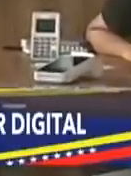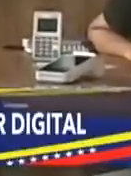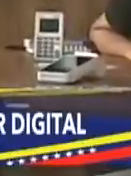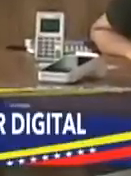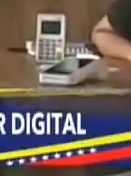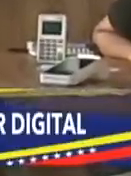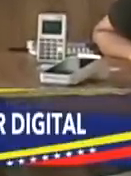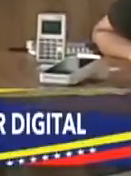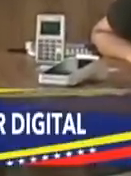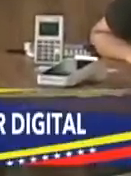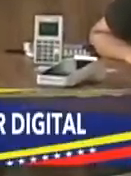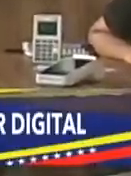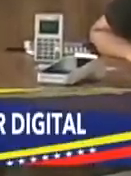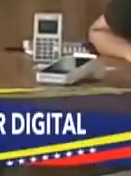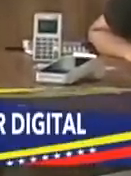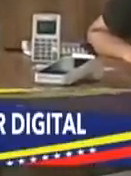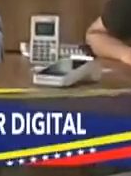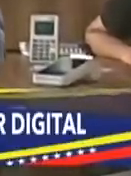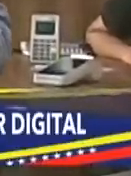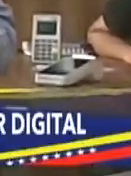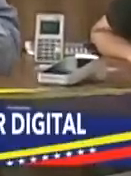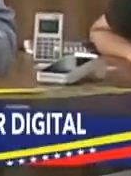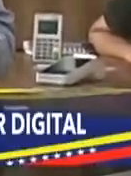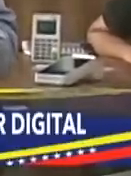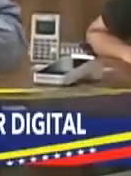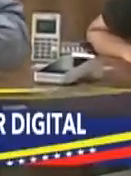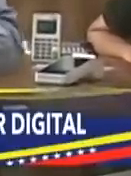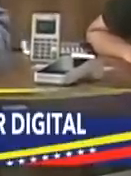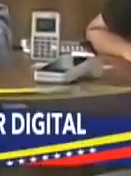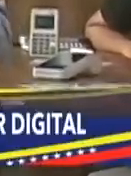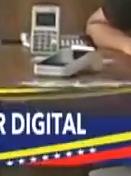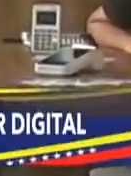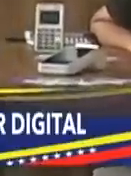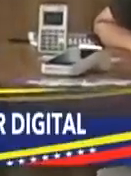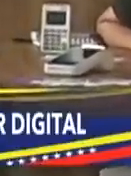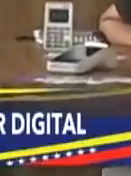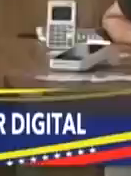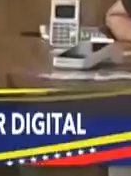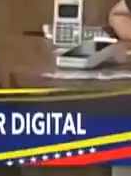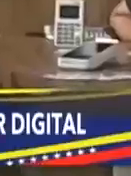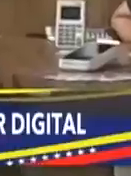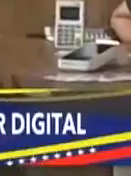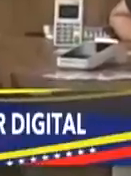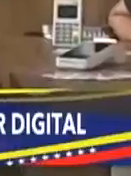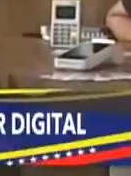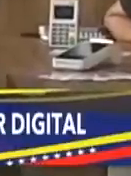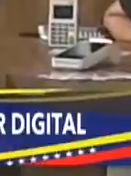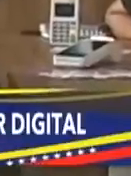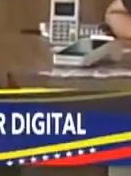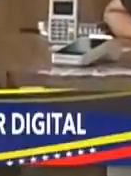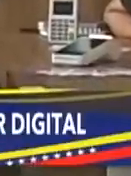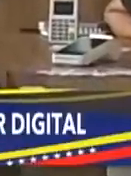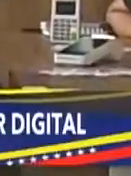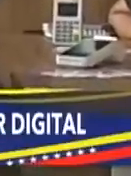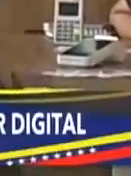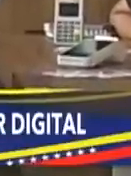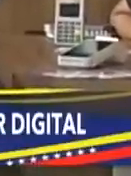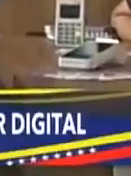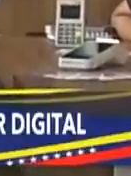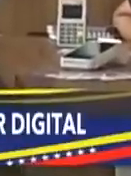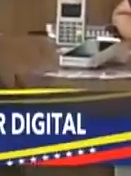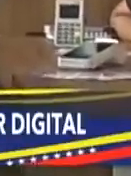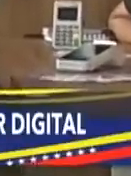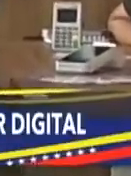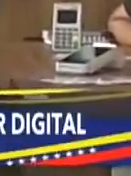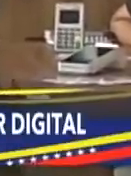el aliño. Y ahora lo estamos vendiendo y la gente está muy contenta porque está comiendo muy sabroso. Y ahorita, con la